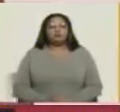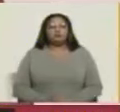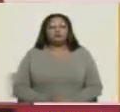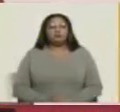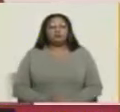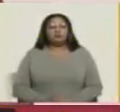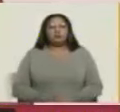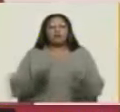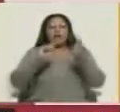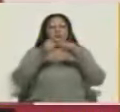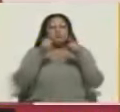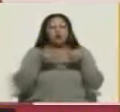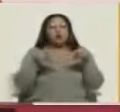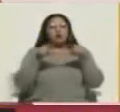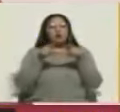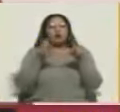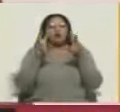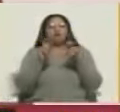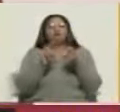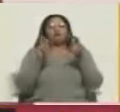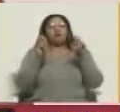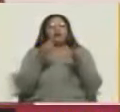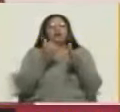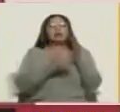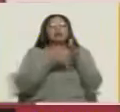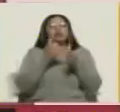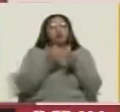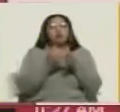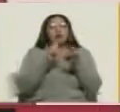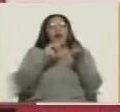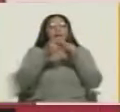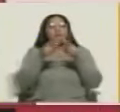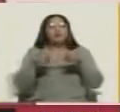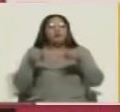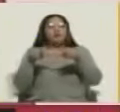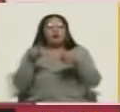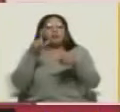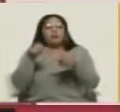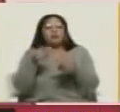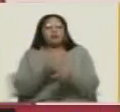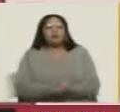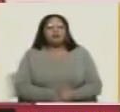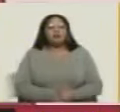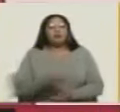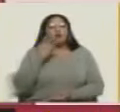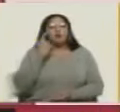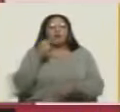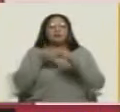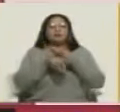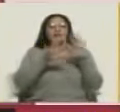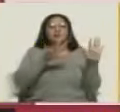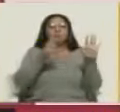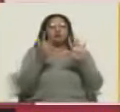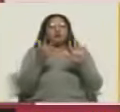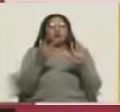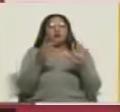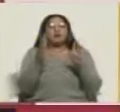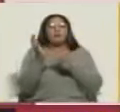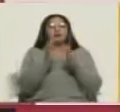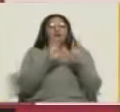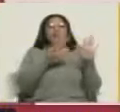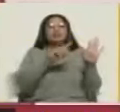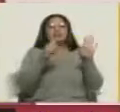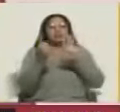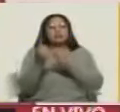residencia. Los inscritos, cambios de residencia. Todo aquel que haga sus trámites entre el 18 de marzo y el 16 de abril tendrá